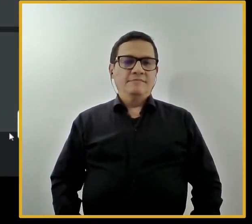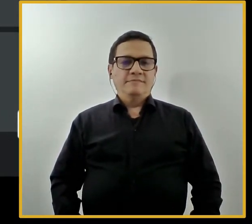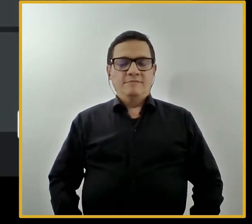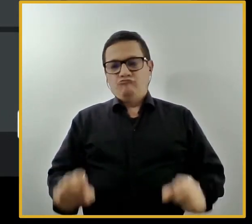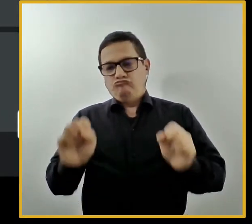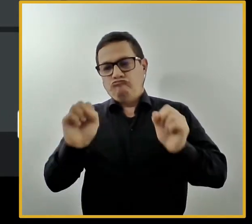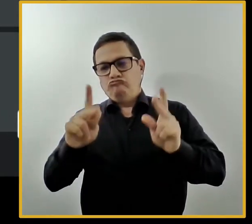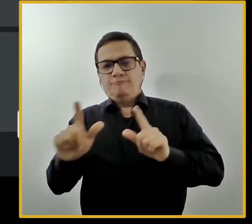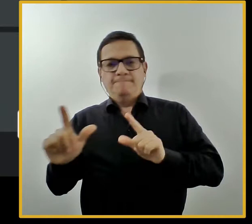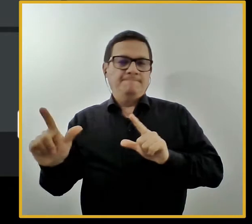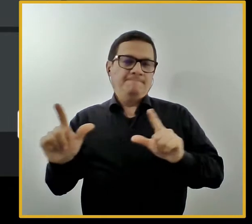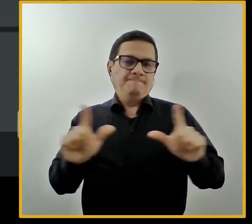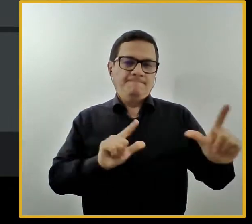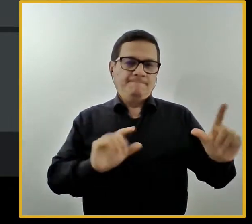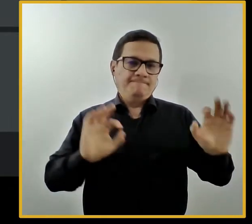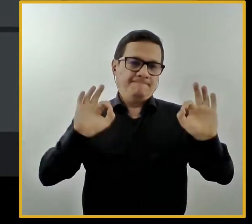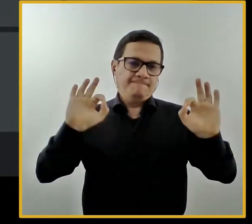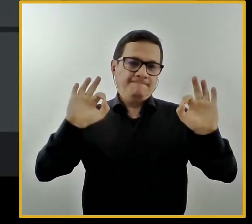Ok, listo.